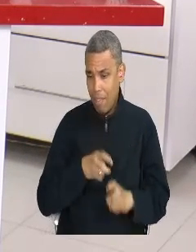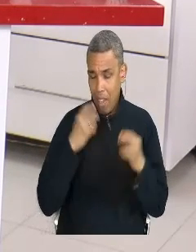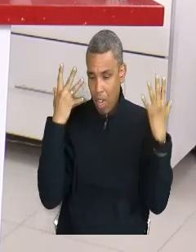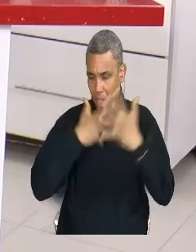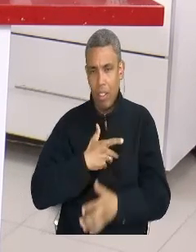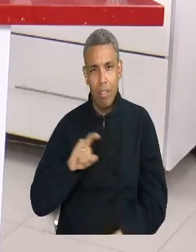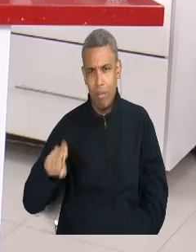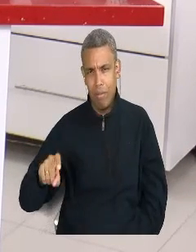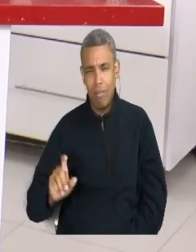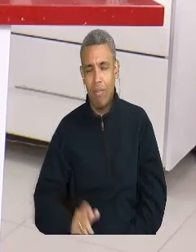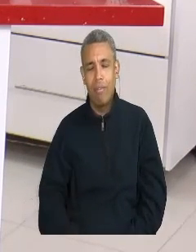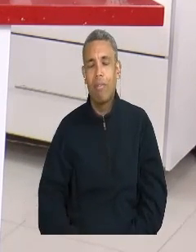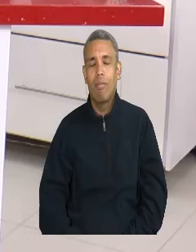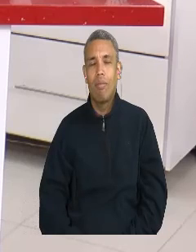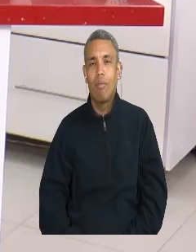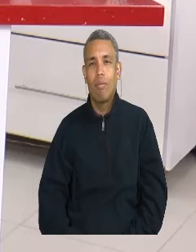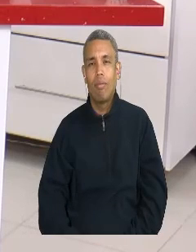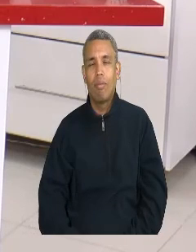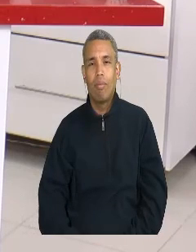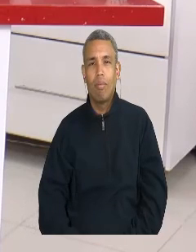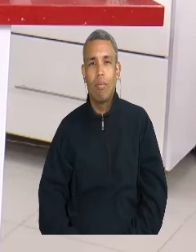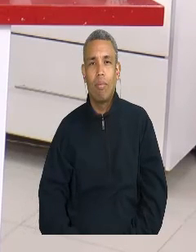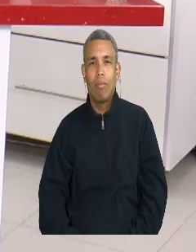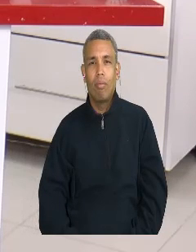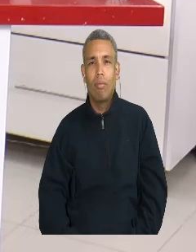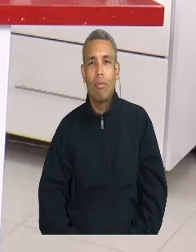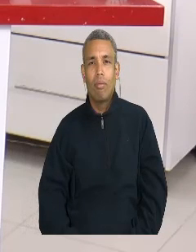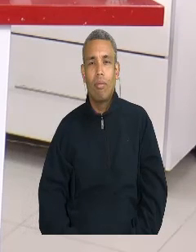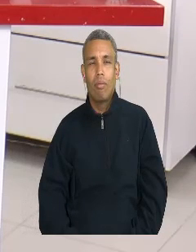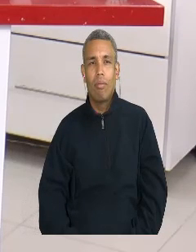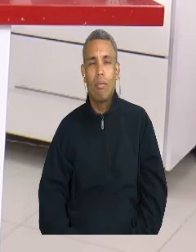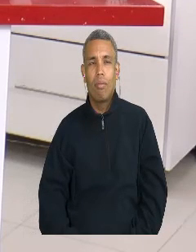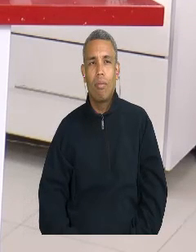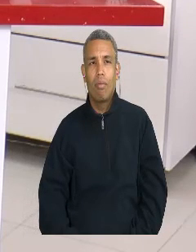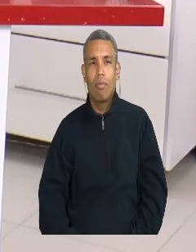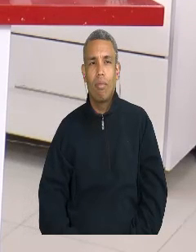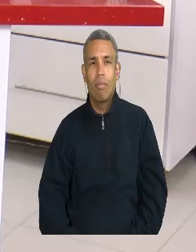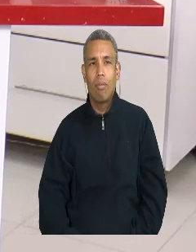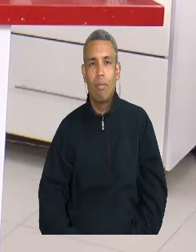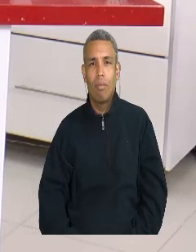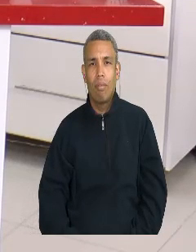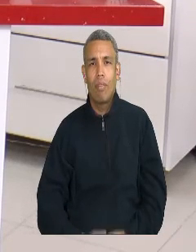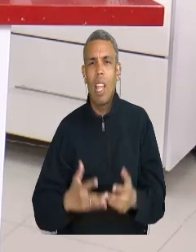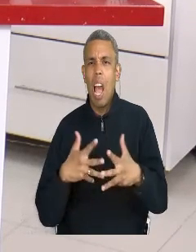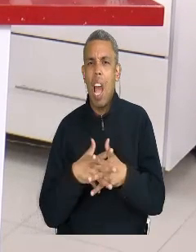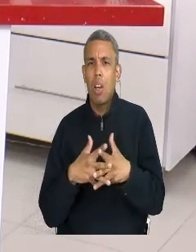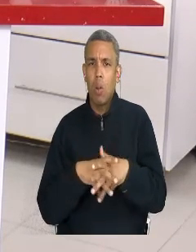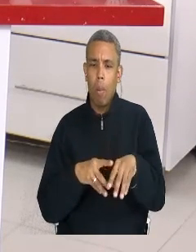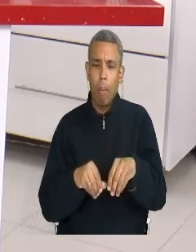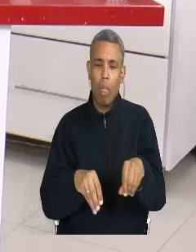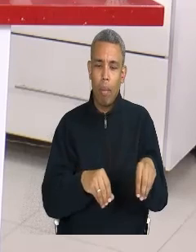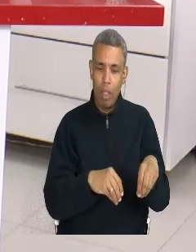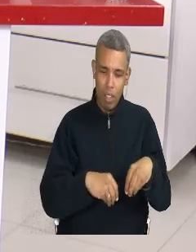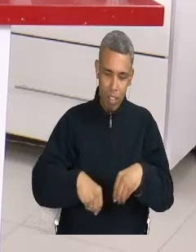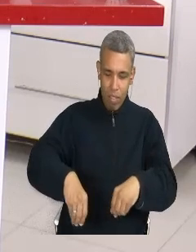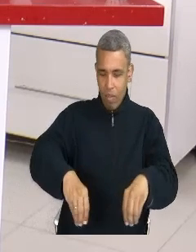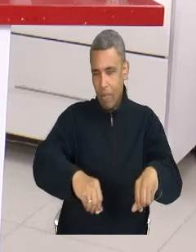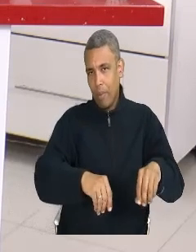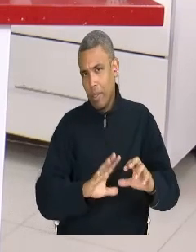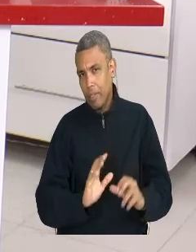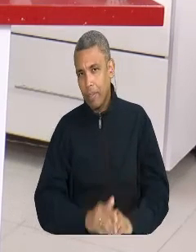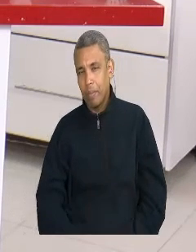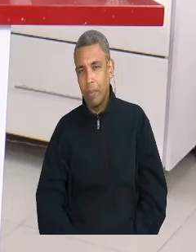idea es que el arroz quede bien suelto, que no quede de pronto pedazos blancos, que queden pedazos